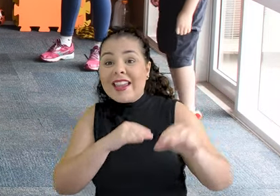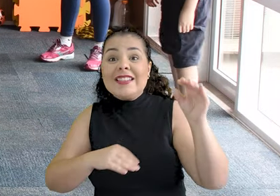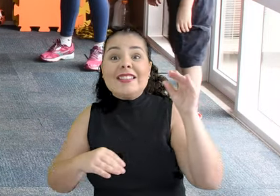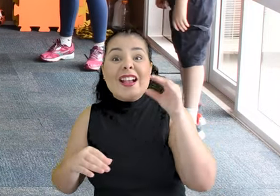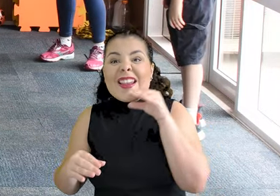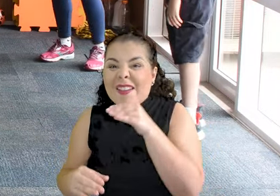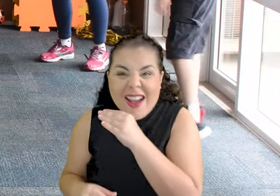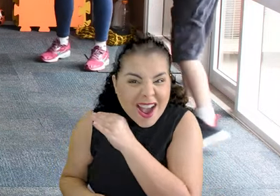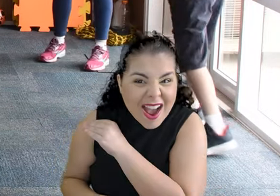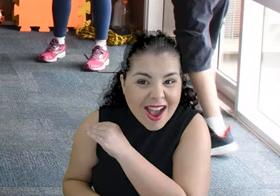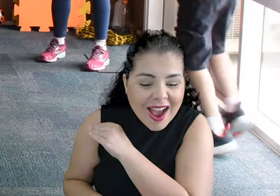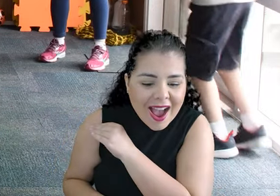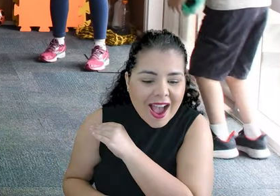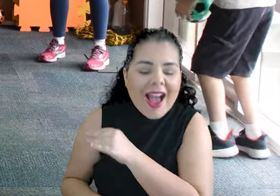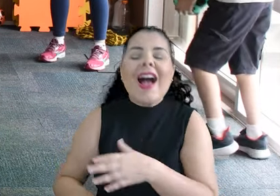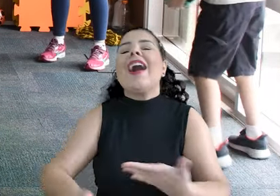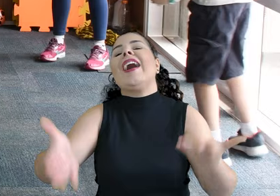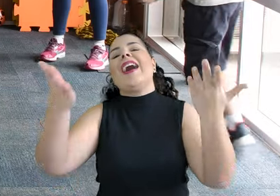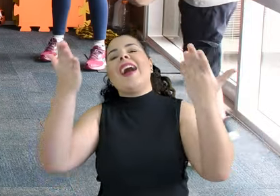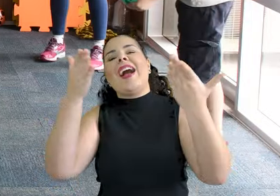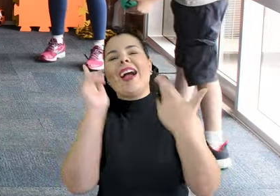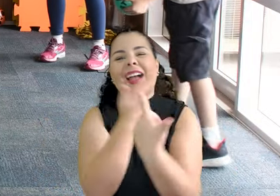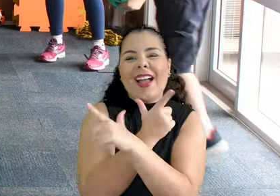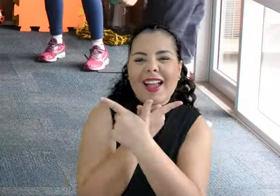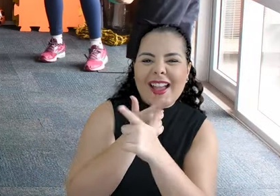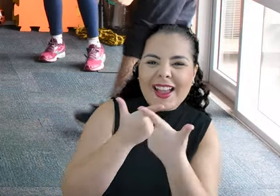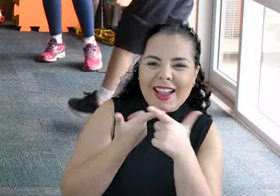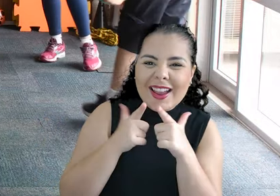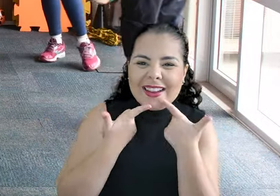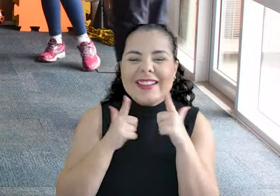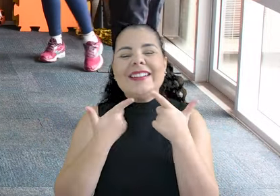quente, quente, queimou! Queimou!